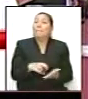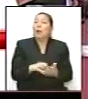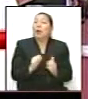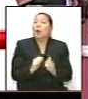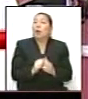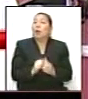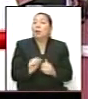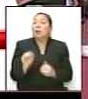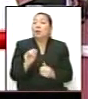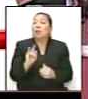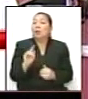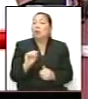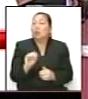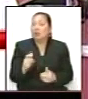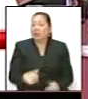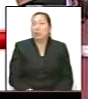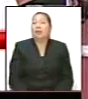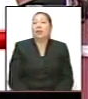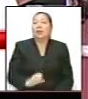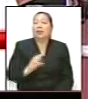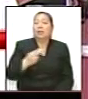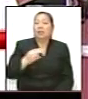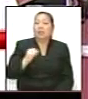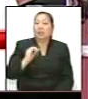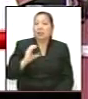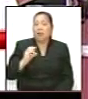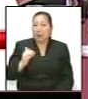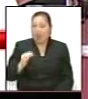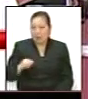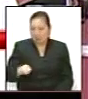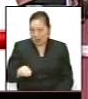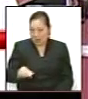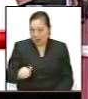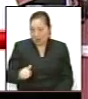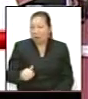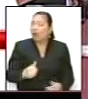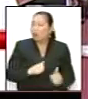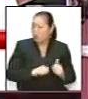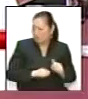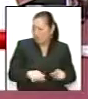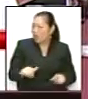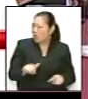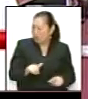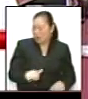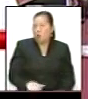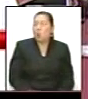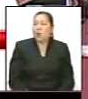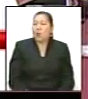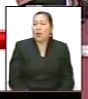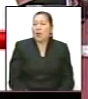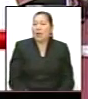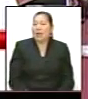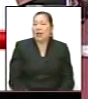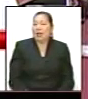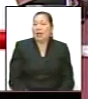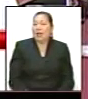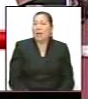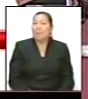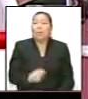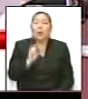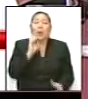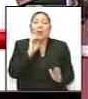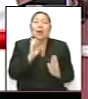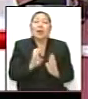como Sausal, como Chicama, como Chiclín, que también fueron afectados por el fenómeno del Niño, presidente. Por